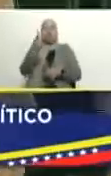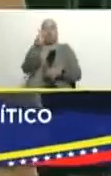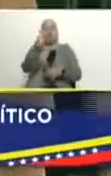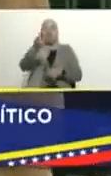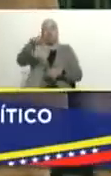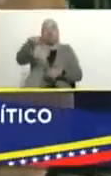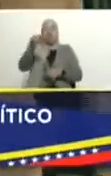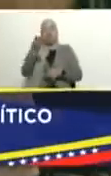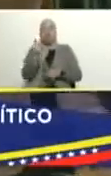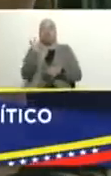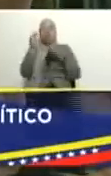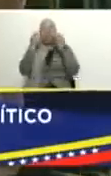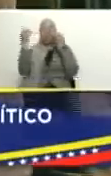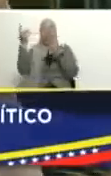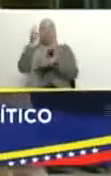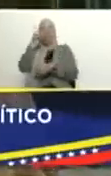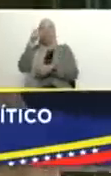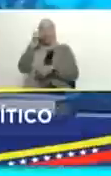Henry Hernández.